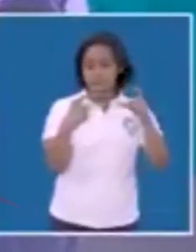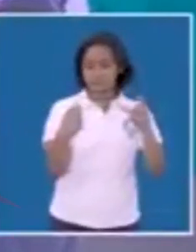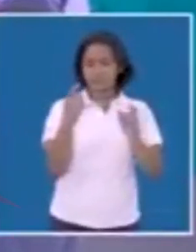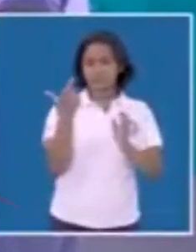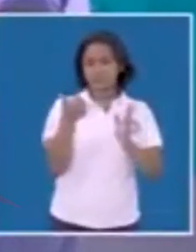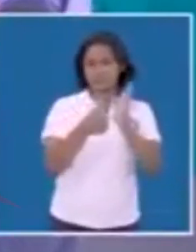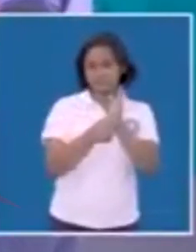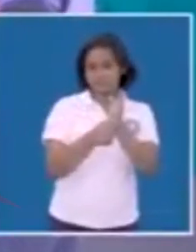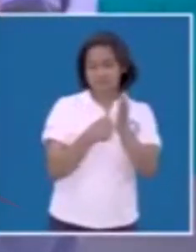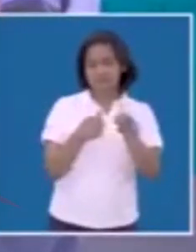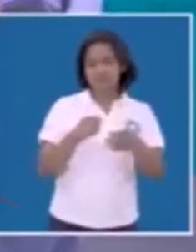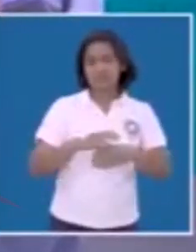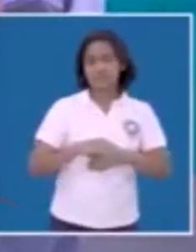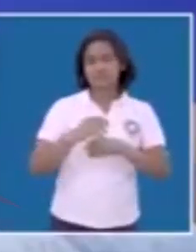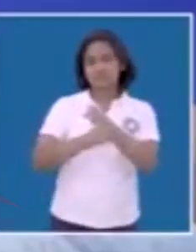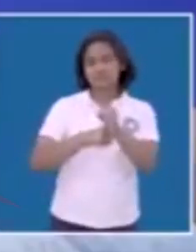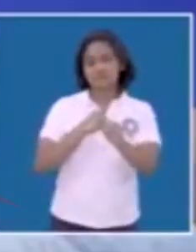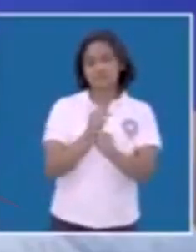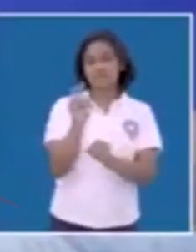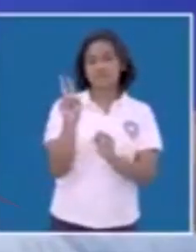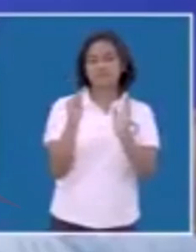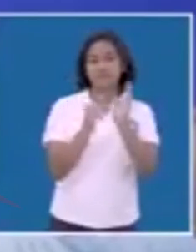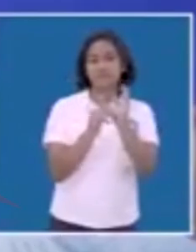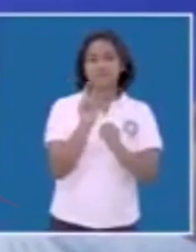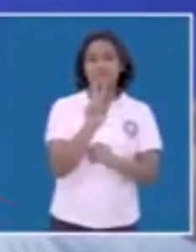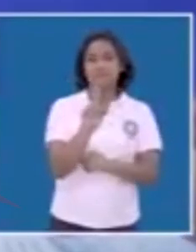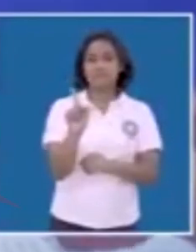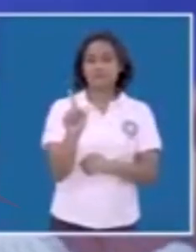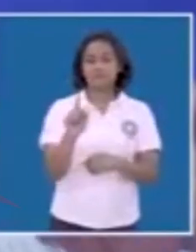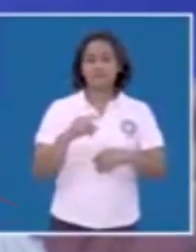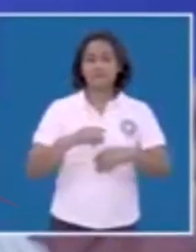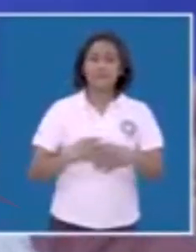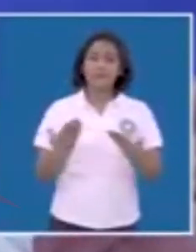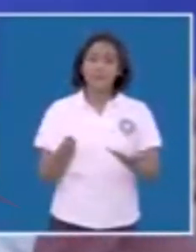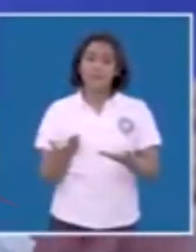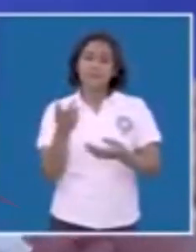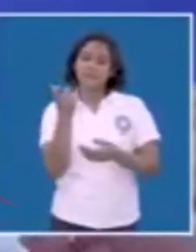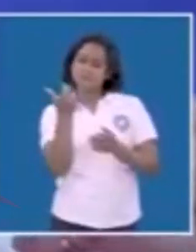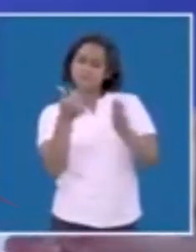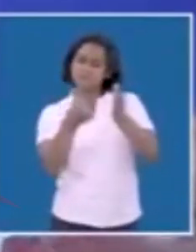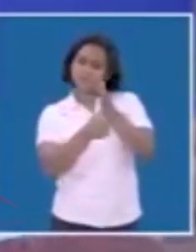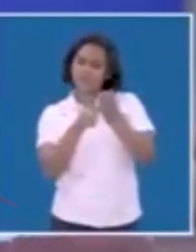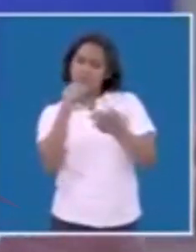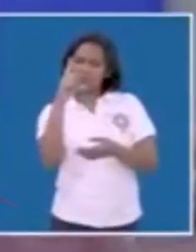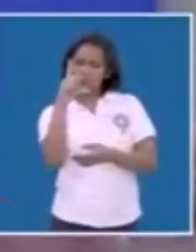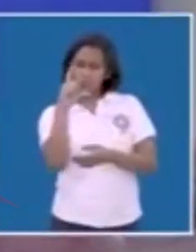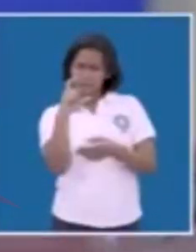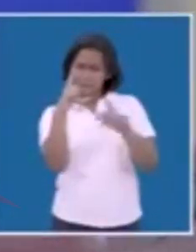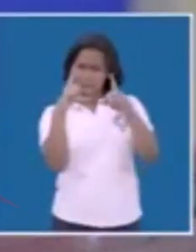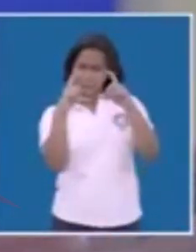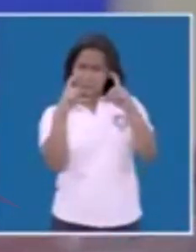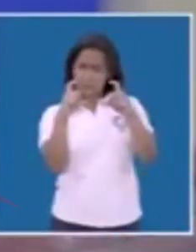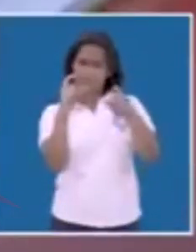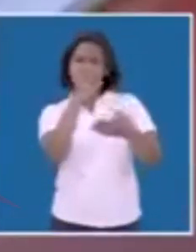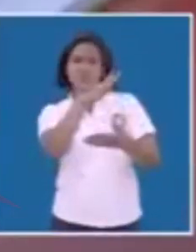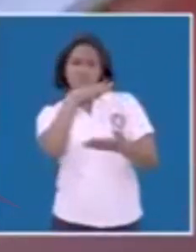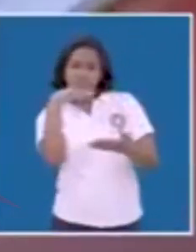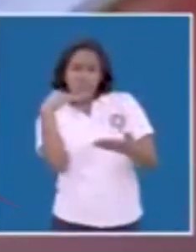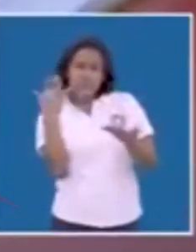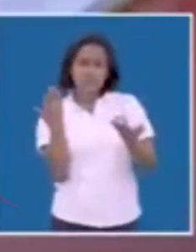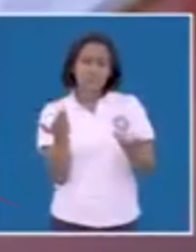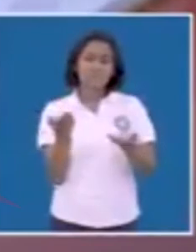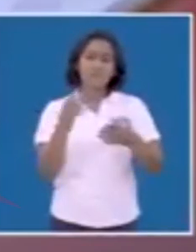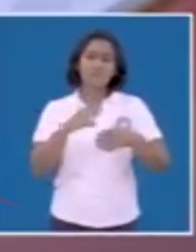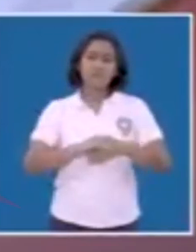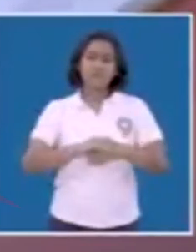materiales auxiliares son resguardados y custodiados por la policía y el ejército de nicaragua en las bodegas electorales que el consejo